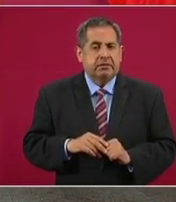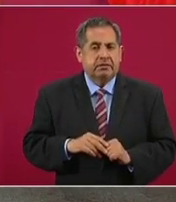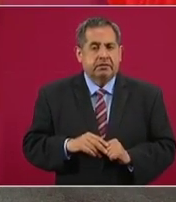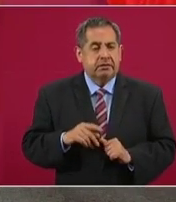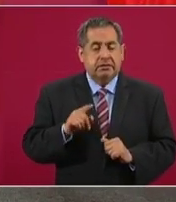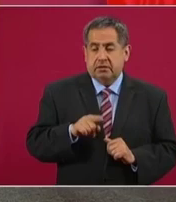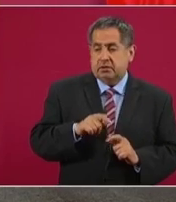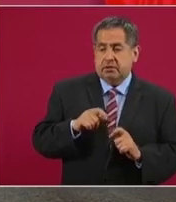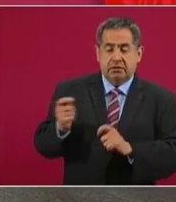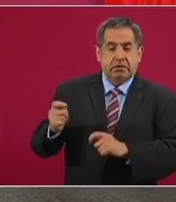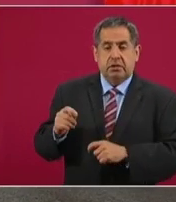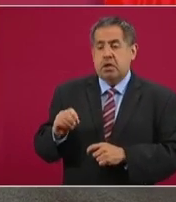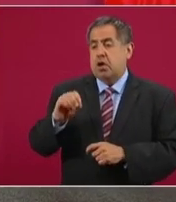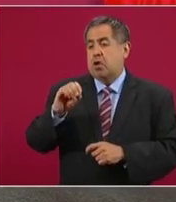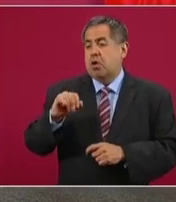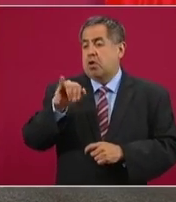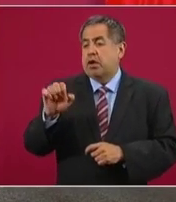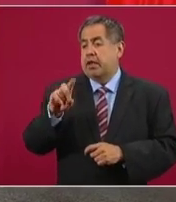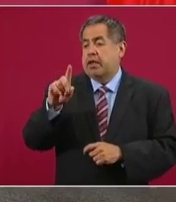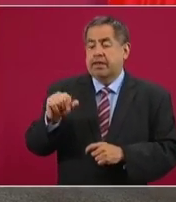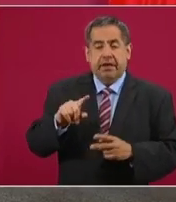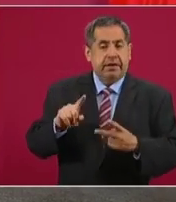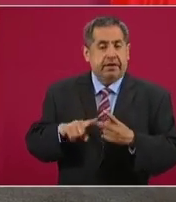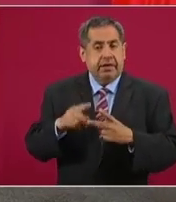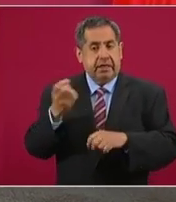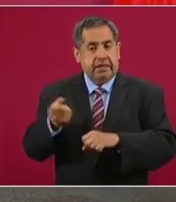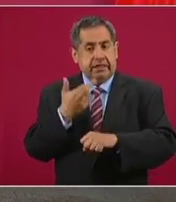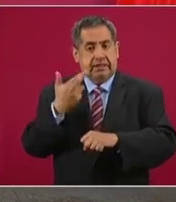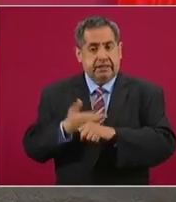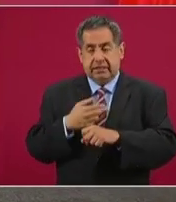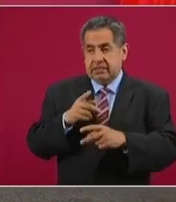almirante ojeda y el secretario